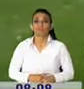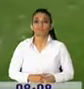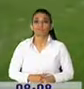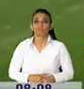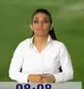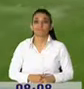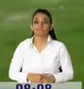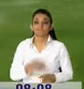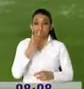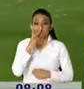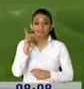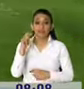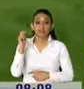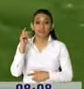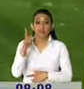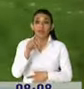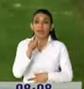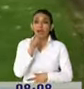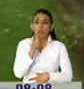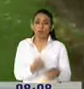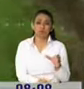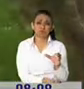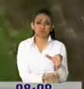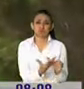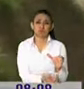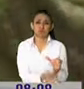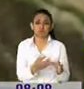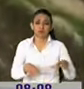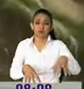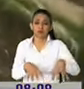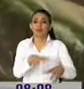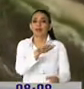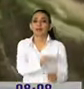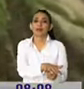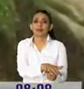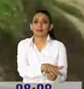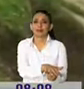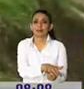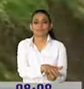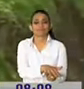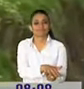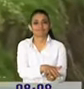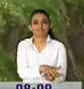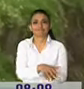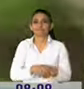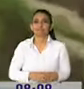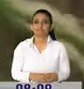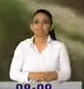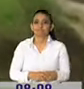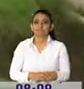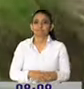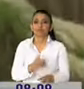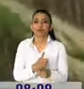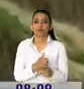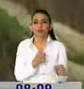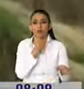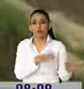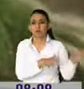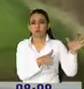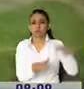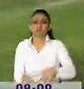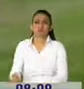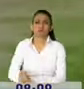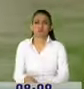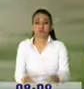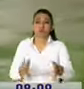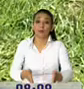En el video se observa cómo el agua sale con fuerza por una alcantarilla que al parecer se encontraba taponada, lo que ocasionó que se inunde el parque y